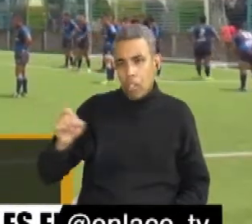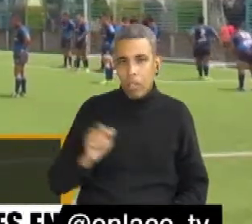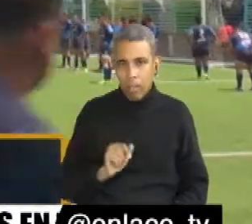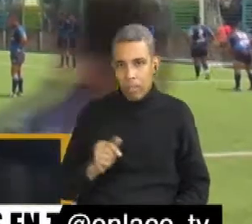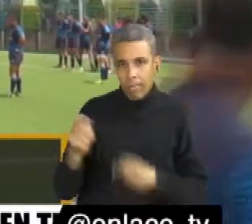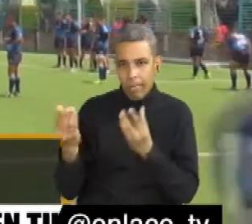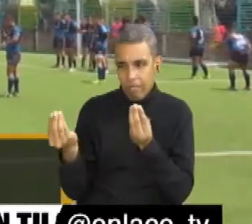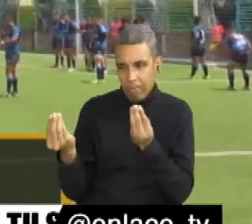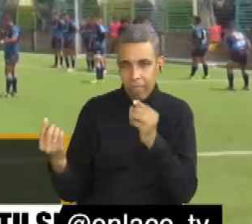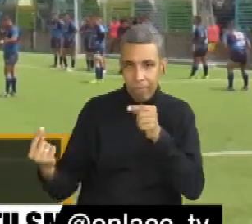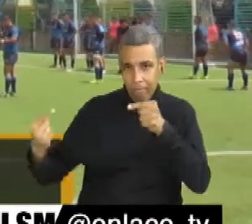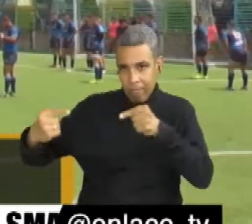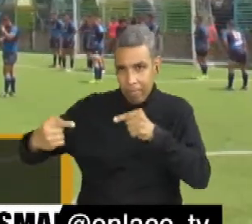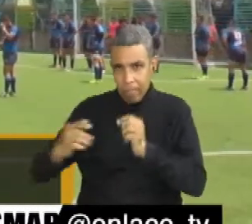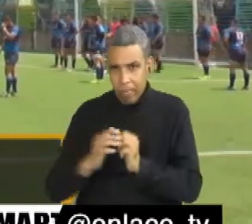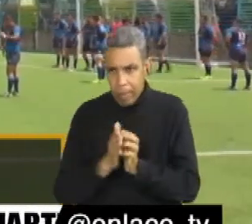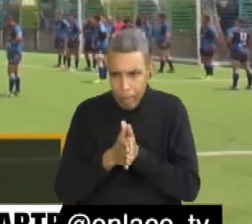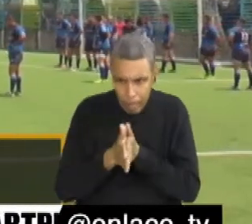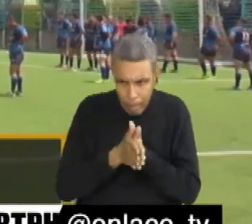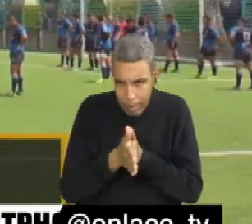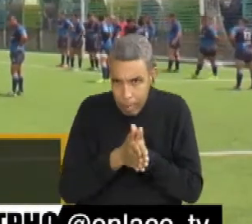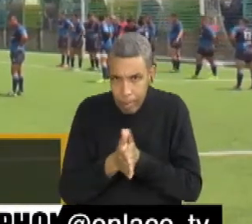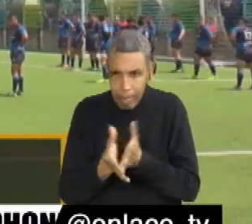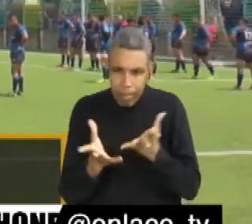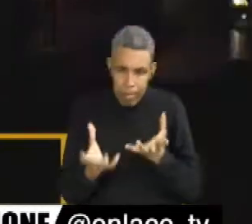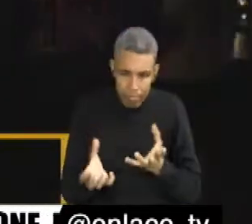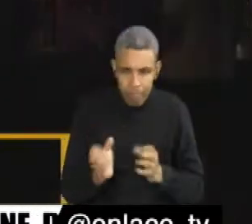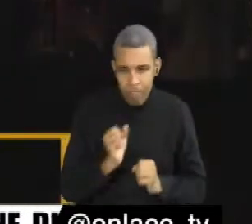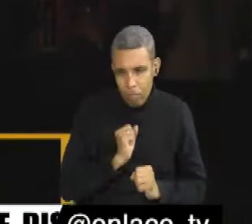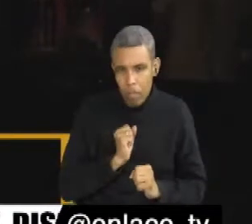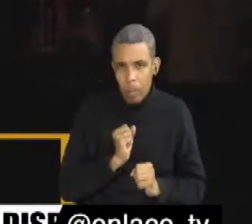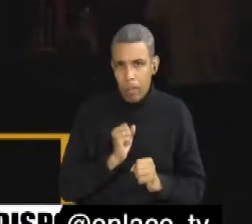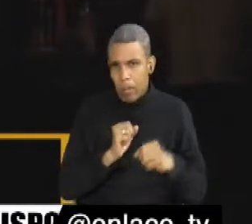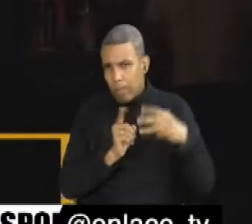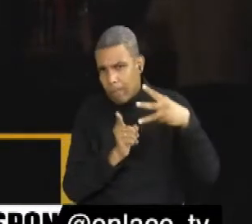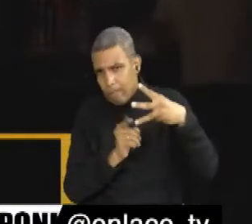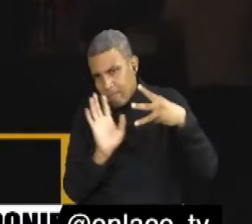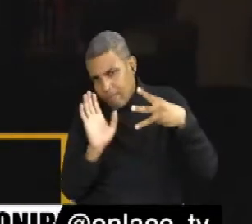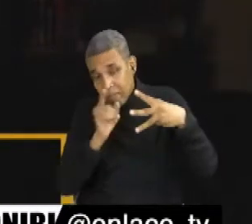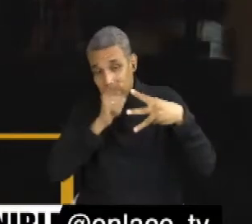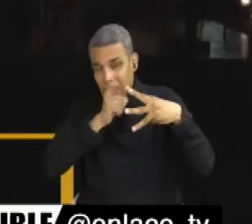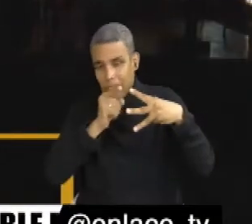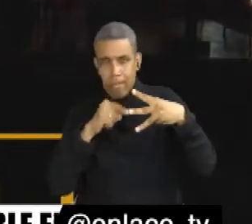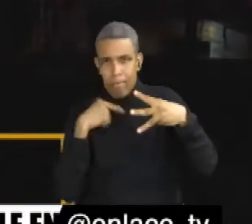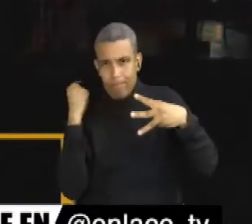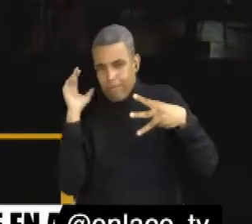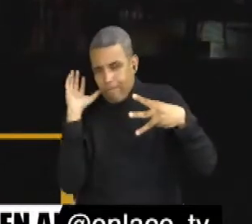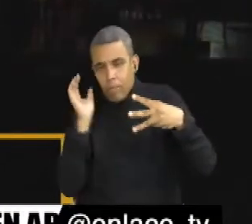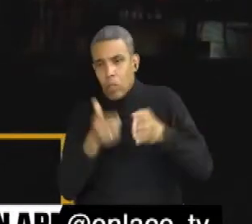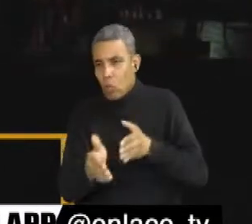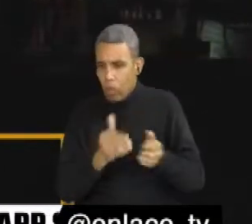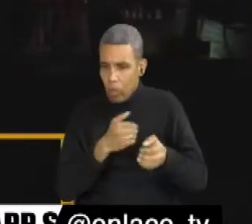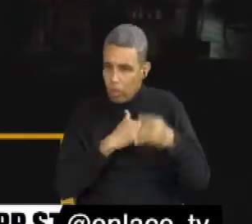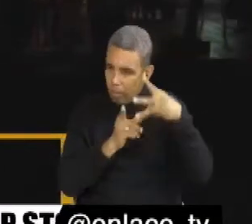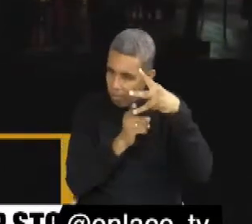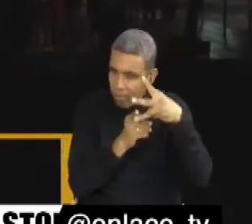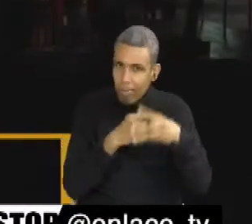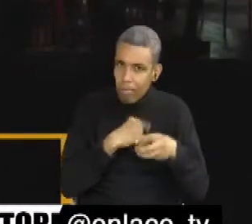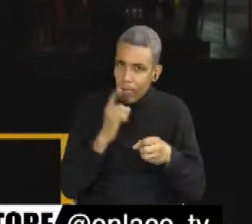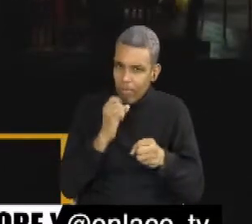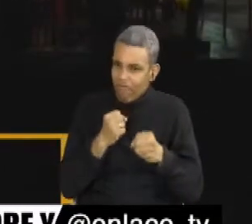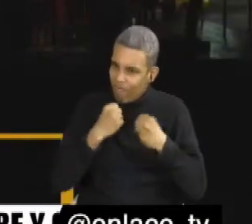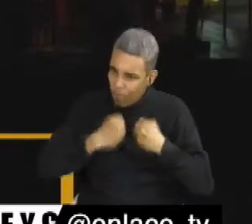Pues a mí vamos con toda la ilusión de poder representar a Barranca pues de la mejor manera y pues lograr alcanzar ese tercer